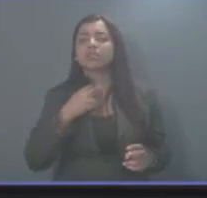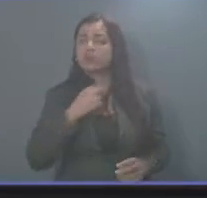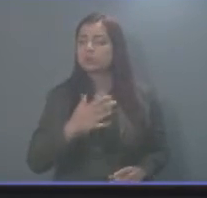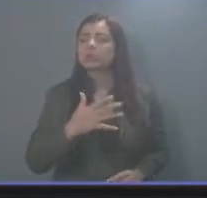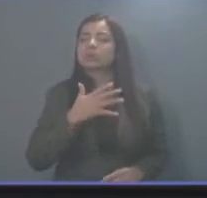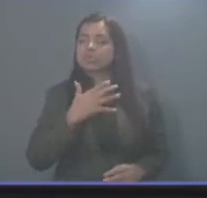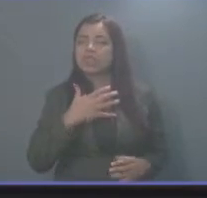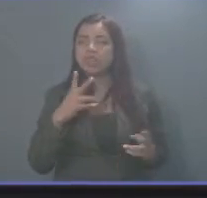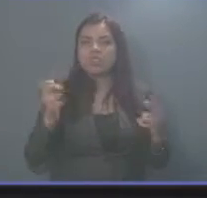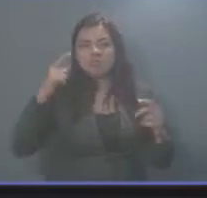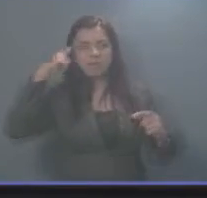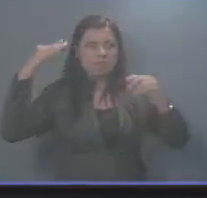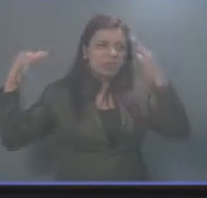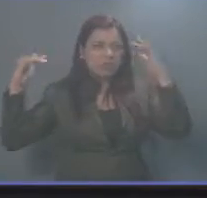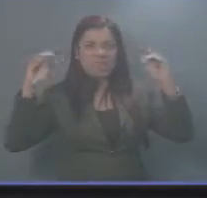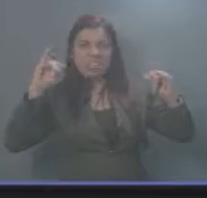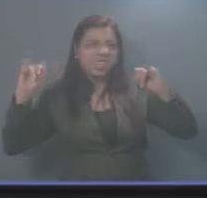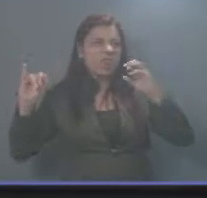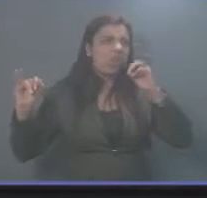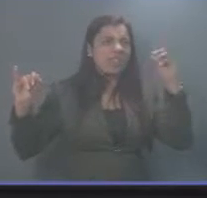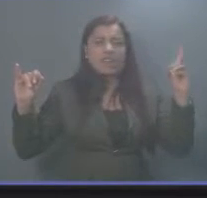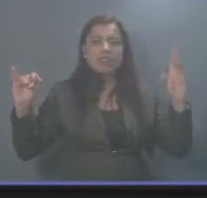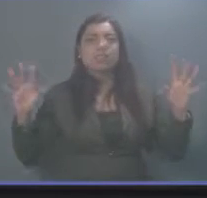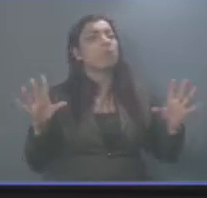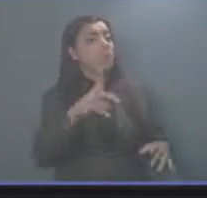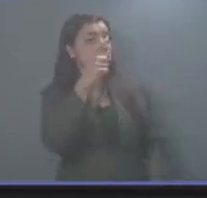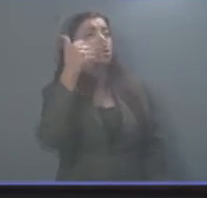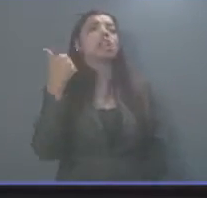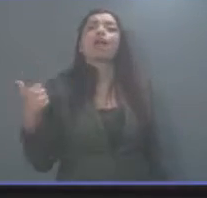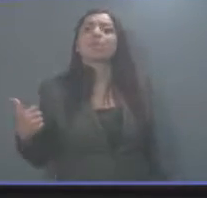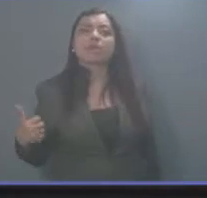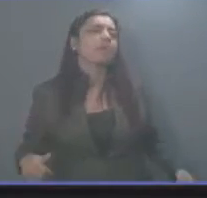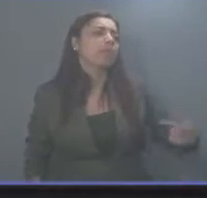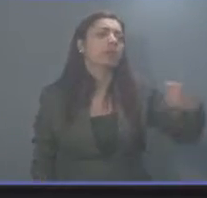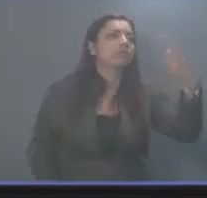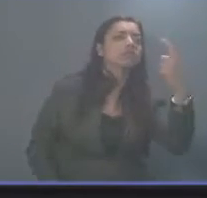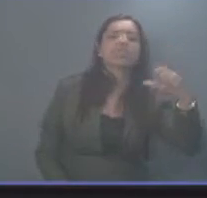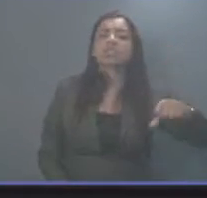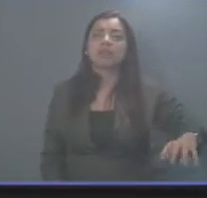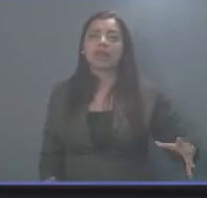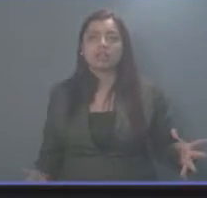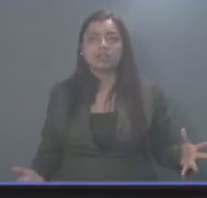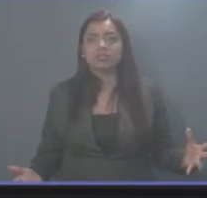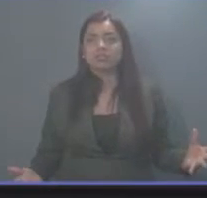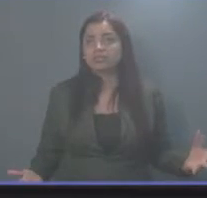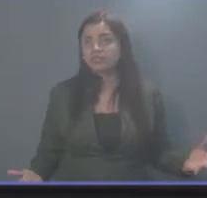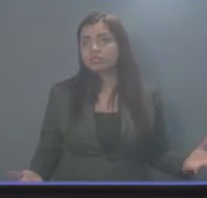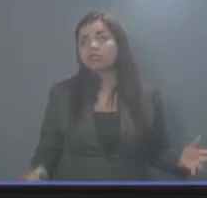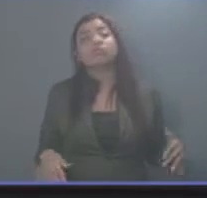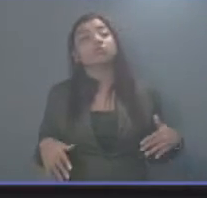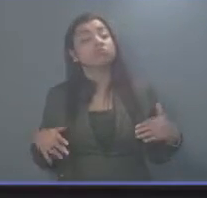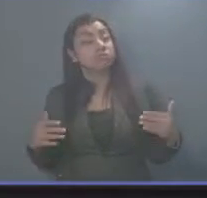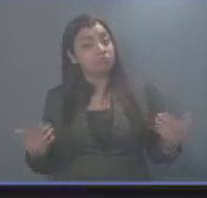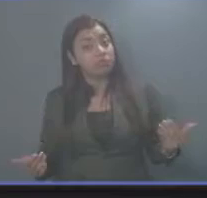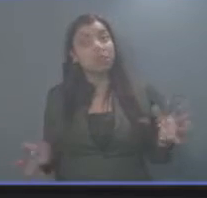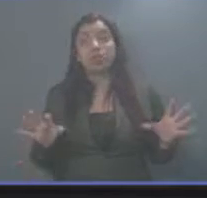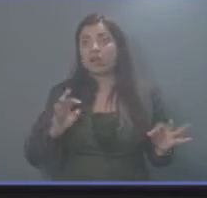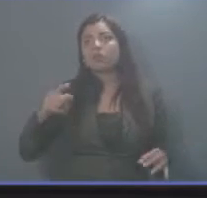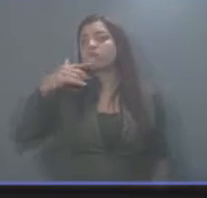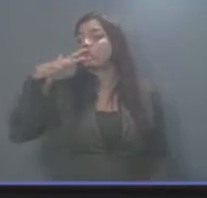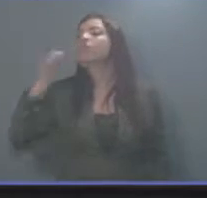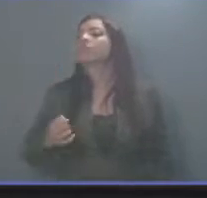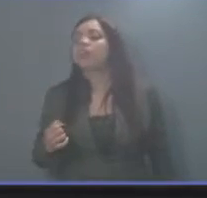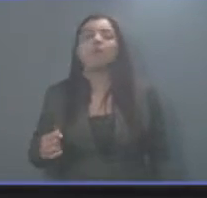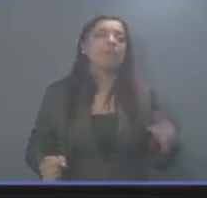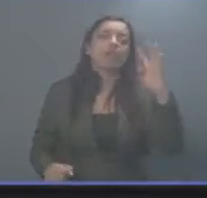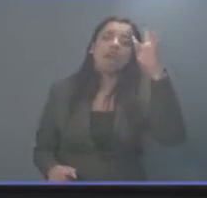y polarizado, porque para unos está bien y para otros está mal. Para unos es verdad, para otros